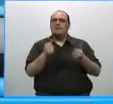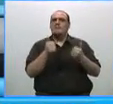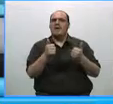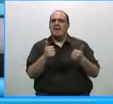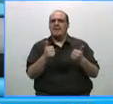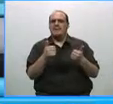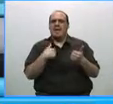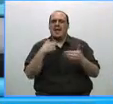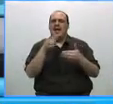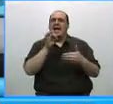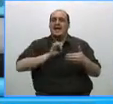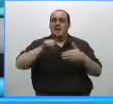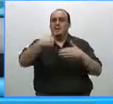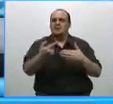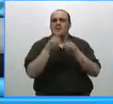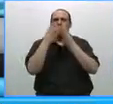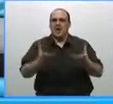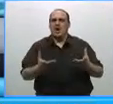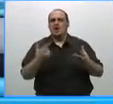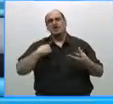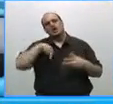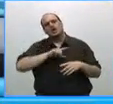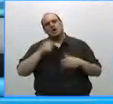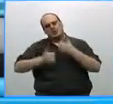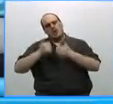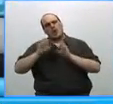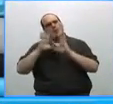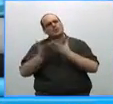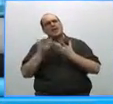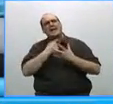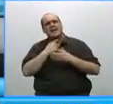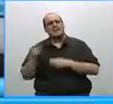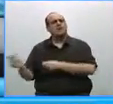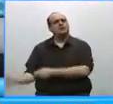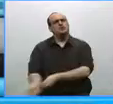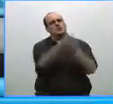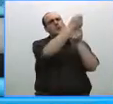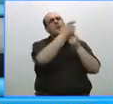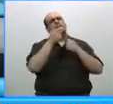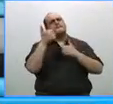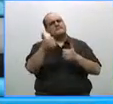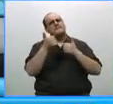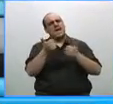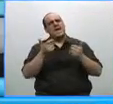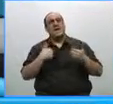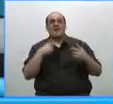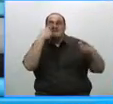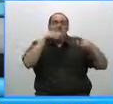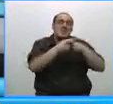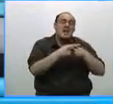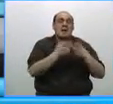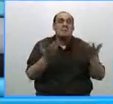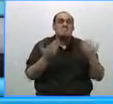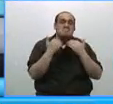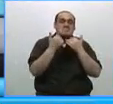torneo no queremos lanzar lejos queríamos lanzar bien y en base a eso buena o bs verás alcance por una final no no es eso lo que me quita el